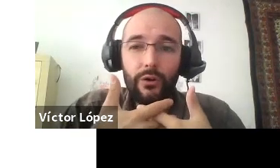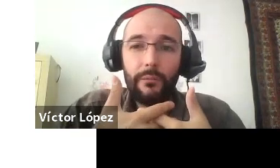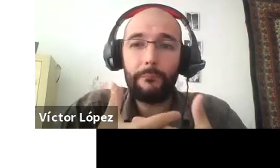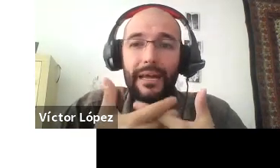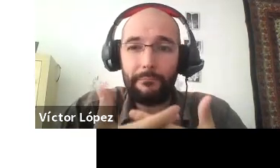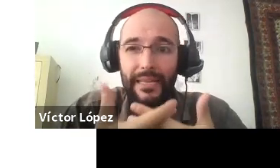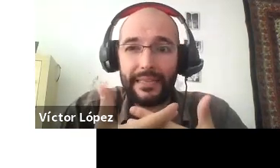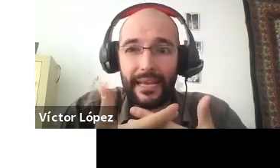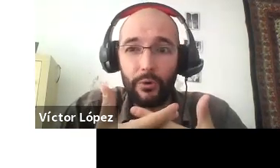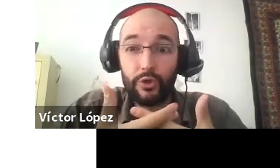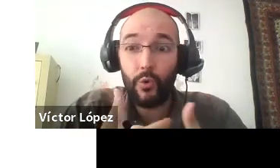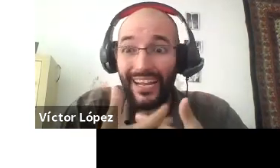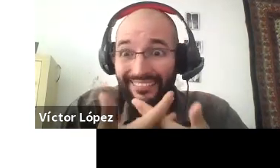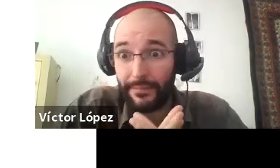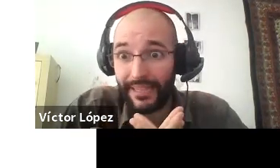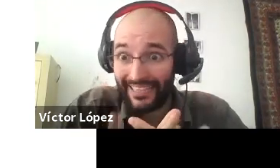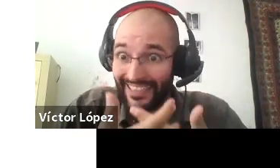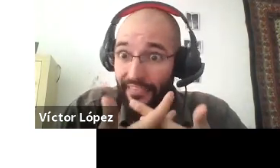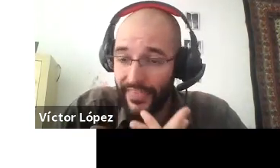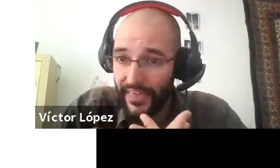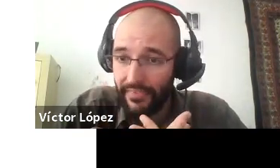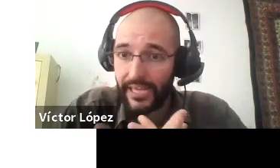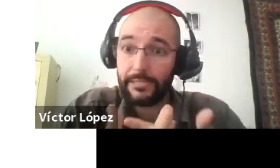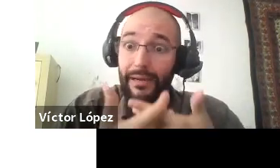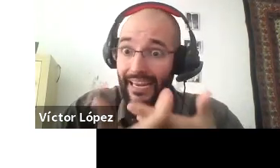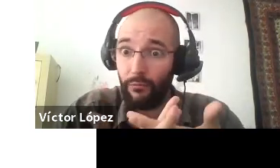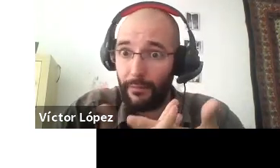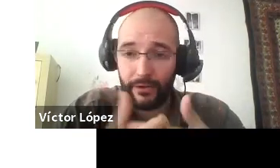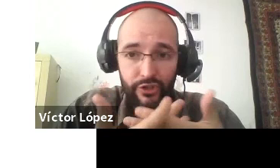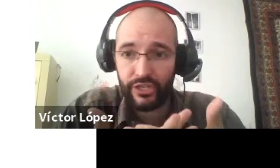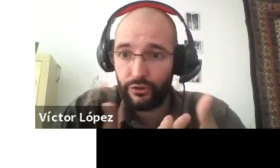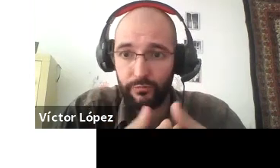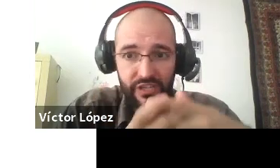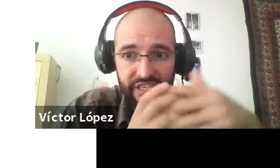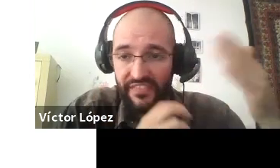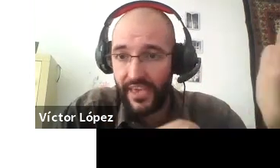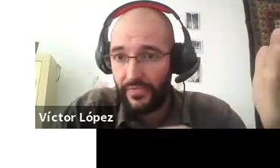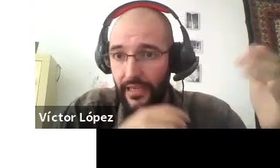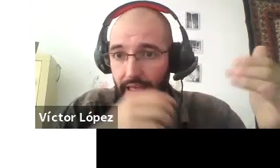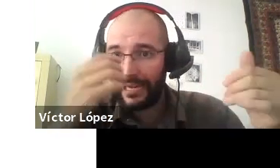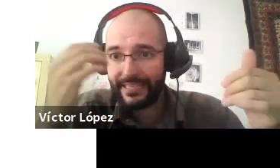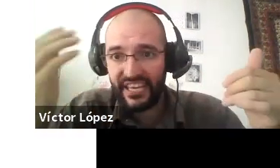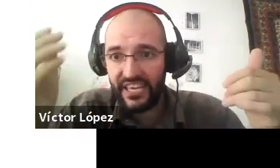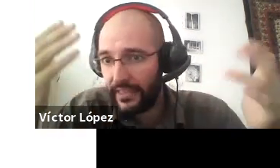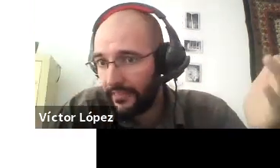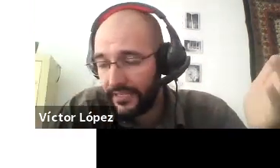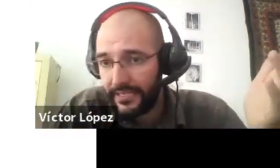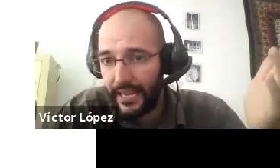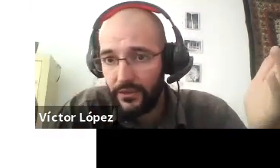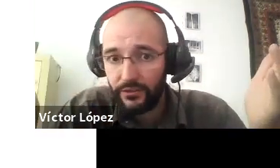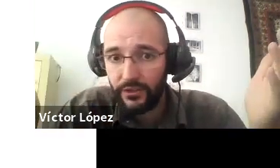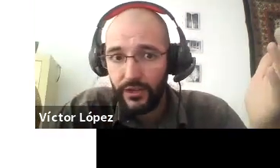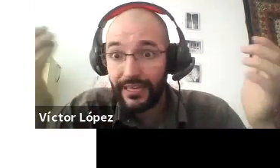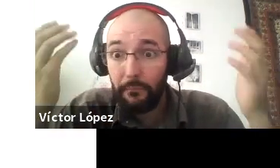no planteamos una actividad de ciencias para el aula, para los chicos pues desde 10 hasta 15,